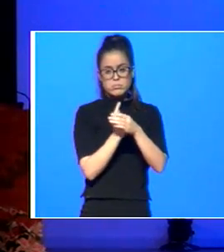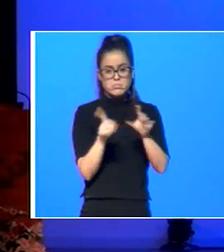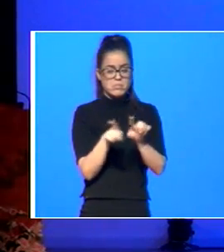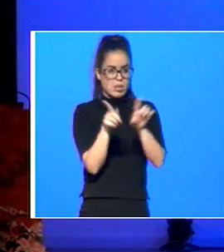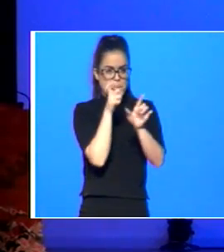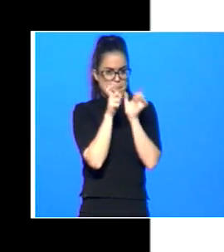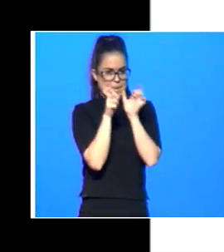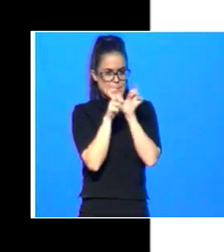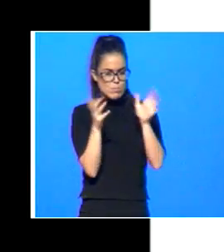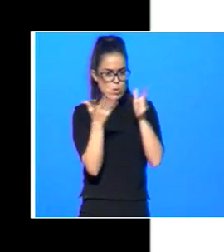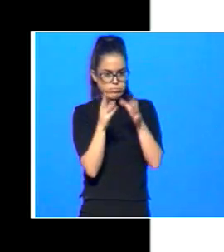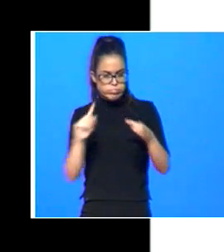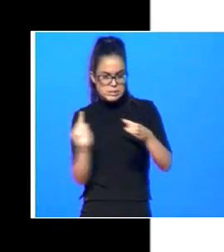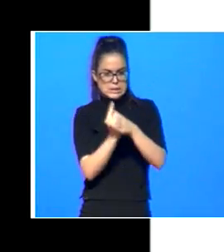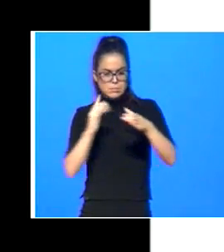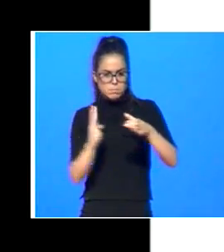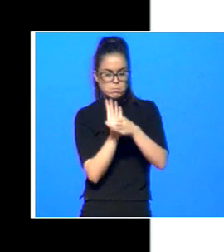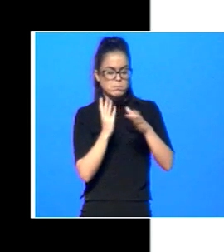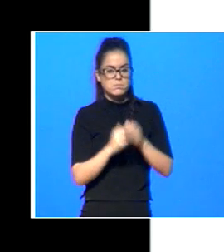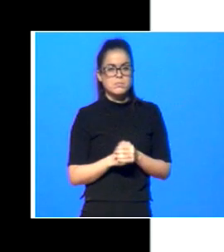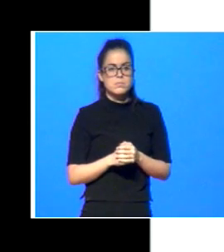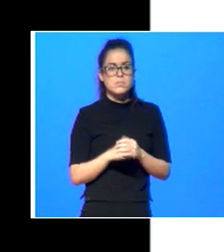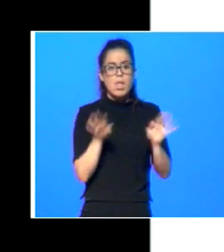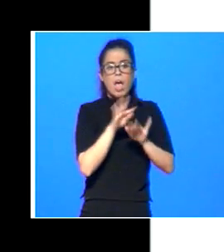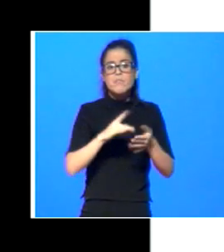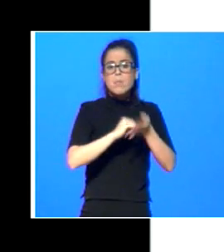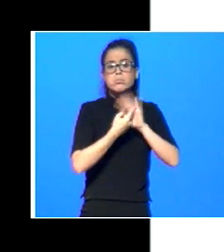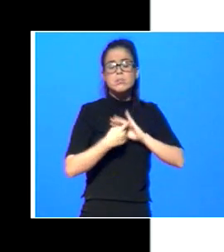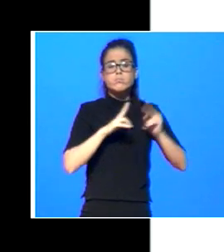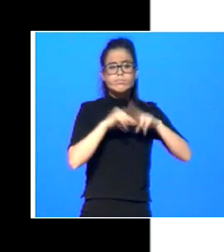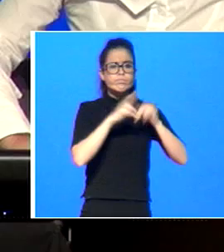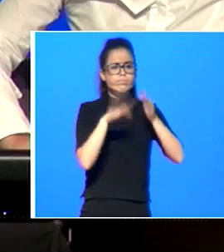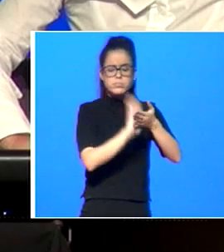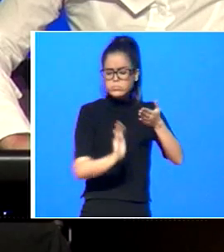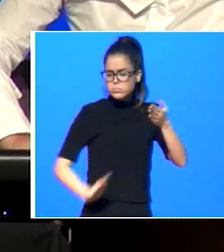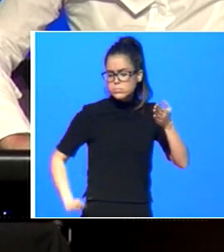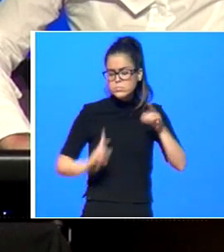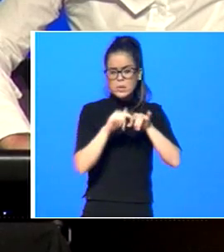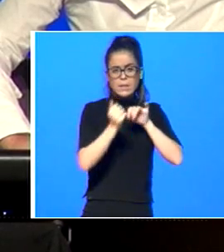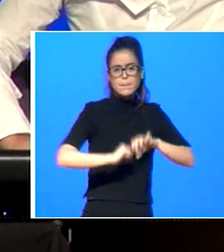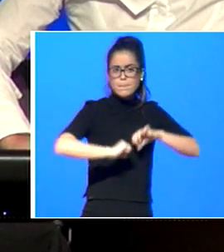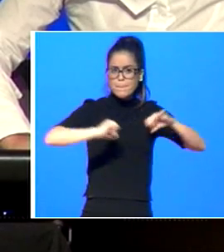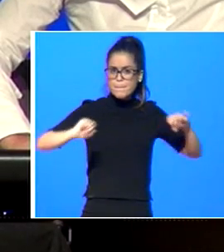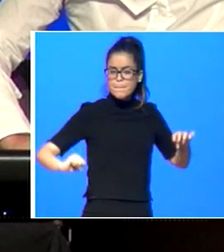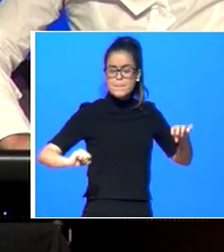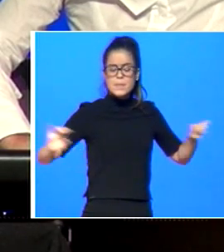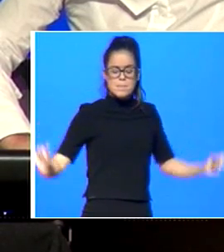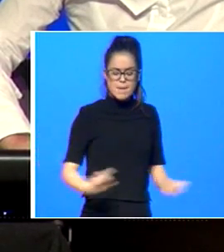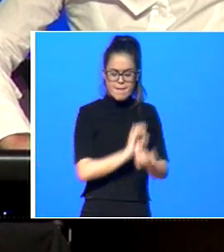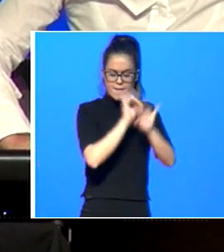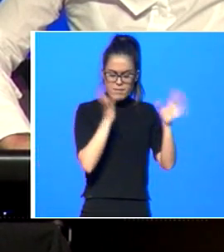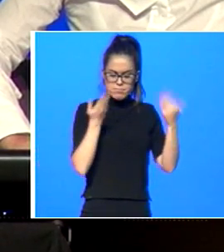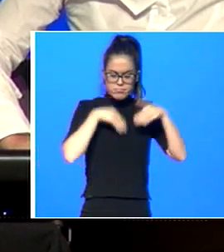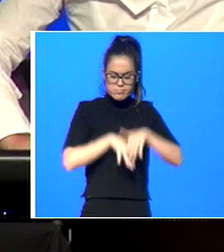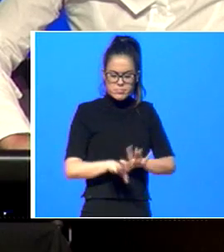dan, eh? Baina horregaz plana egitia eta plan hori behintzat argitara eta jakitun egotia